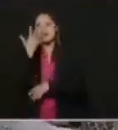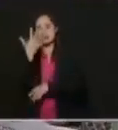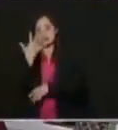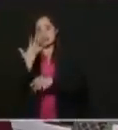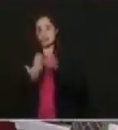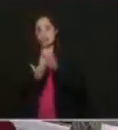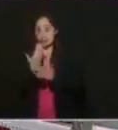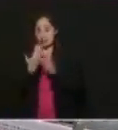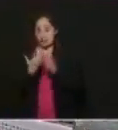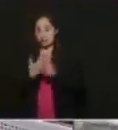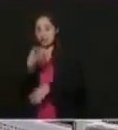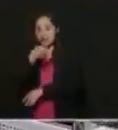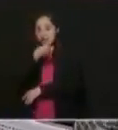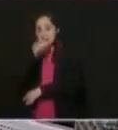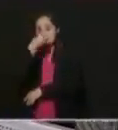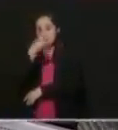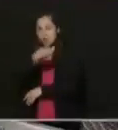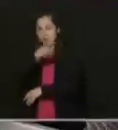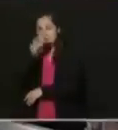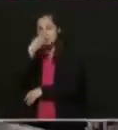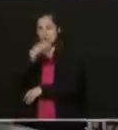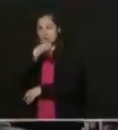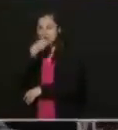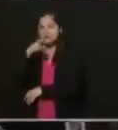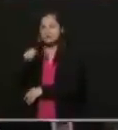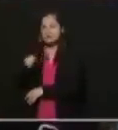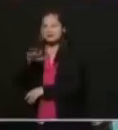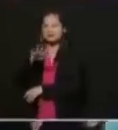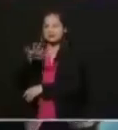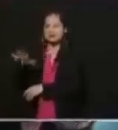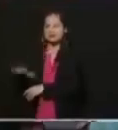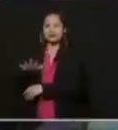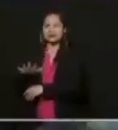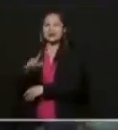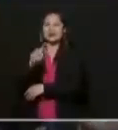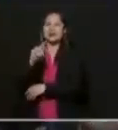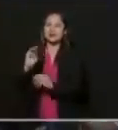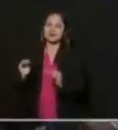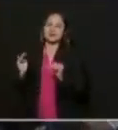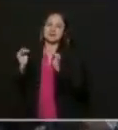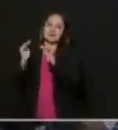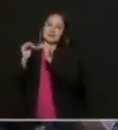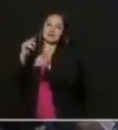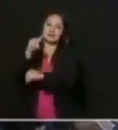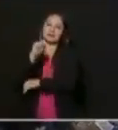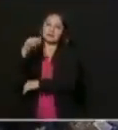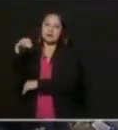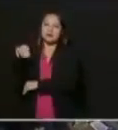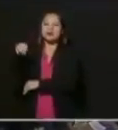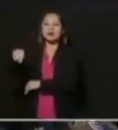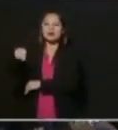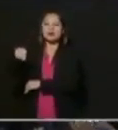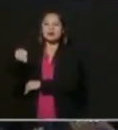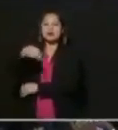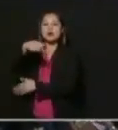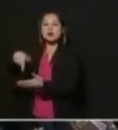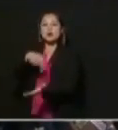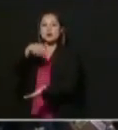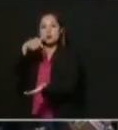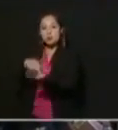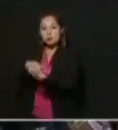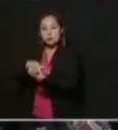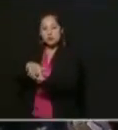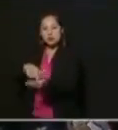se hizo la ceremonia en el Templo Mayor. ¡Wow! ¡Qué bonito! Exactamente en el espacio sagrado del templo,